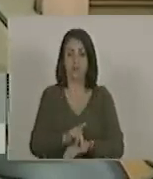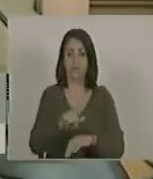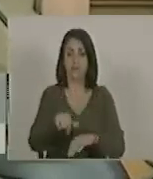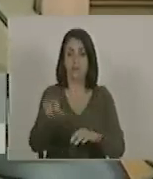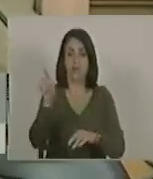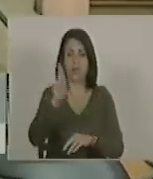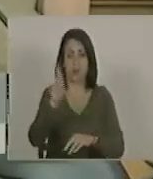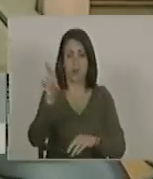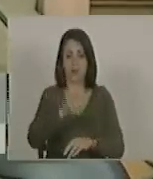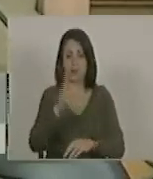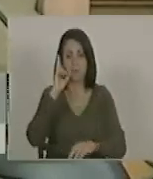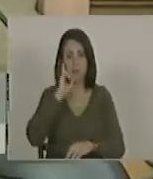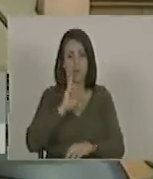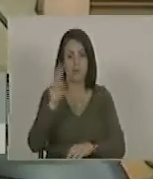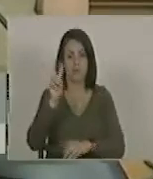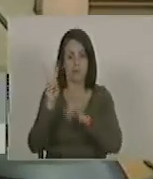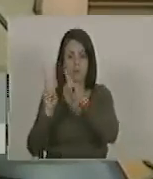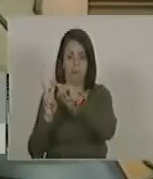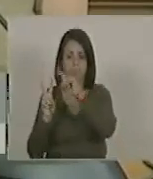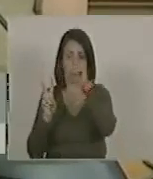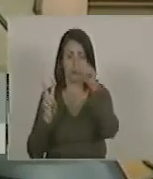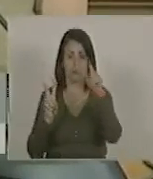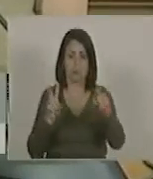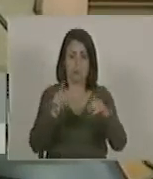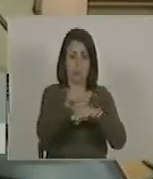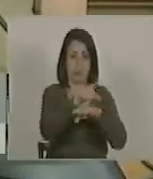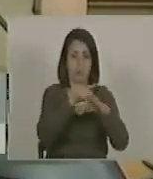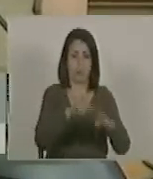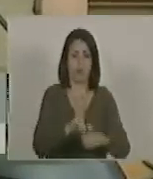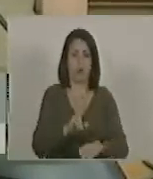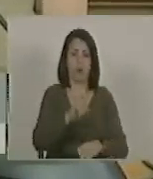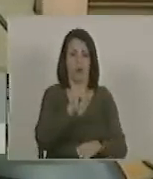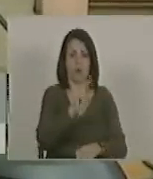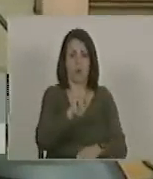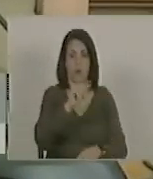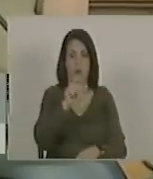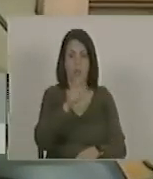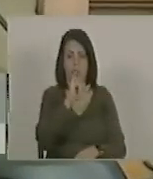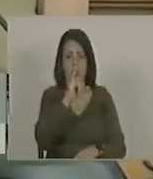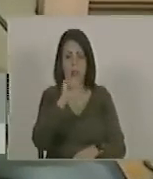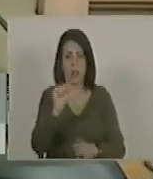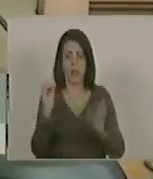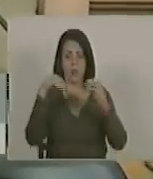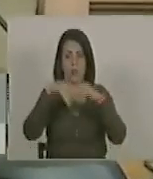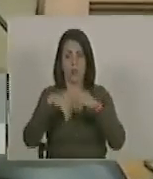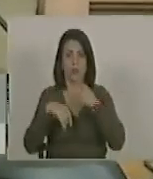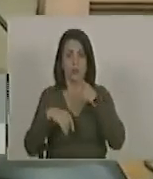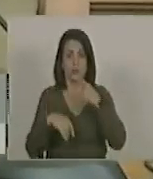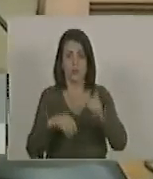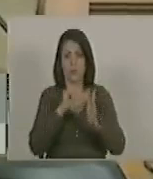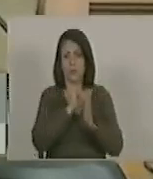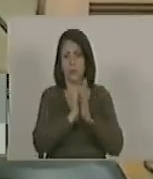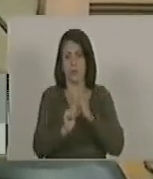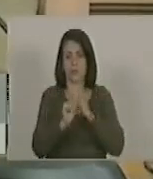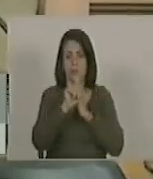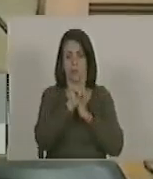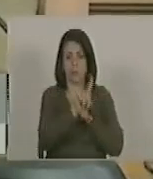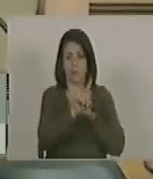de la República Bolivariana de Venezuela ante el gobierno de Hungría, de conformidad con lo establecido en el